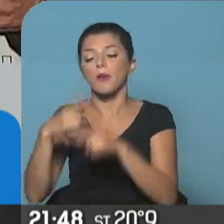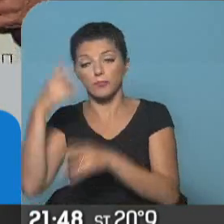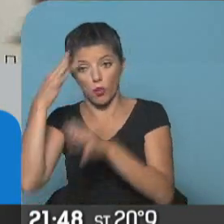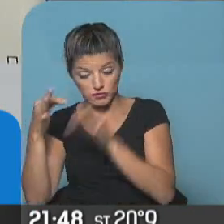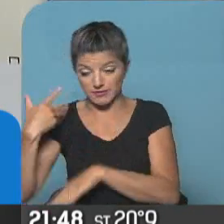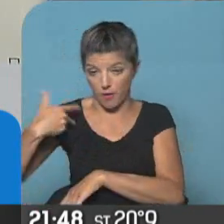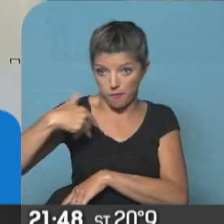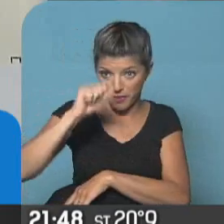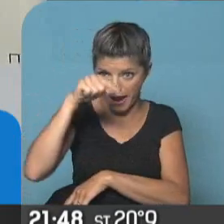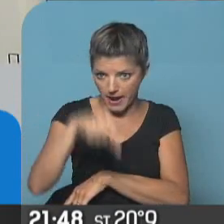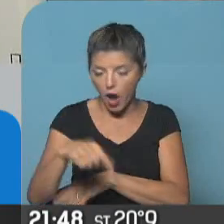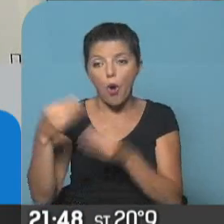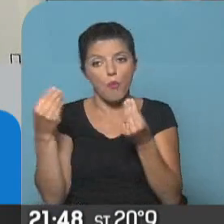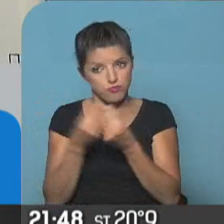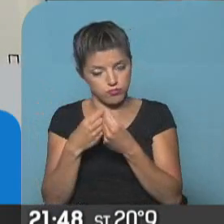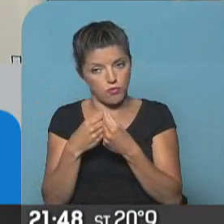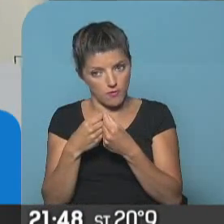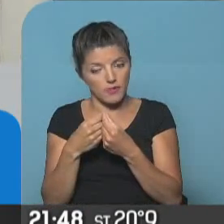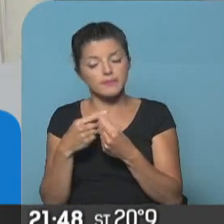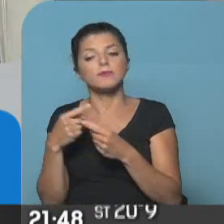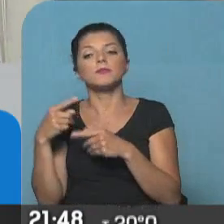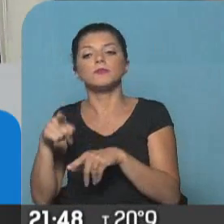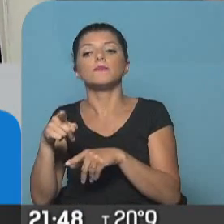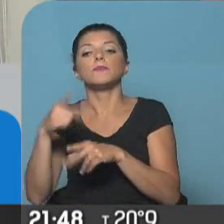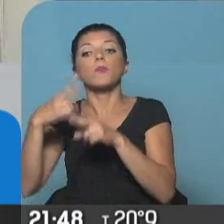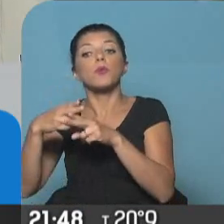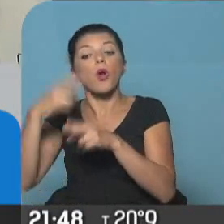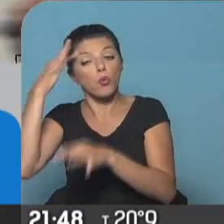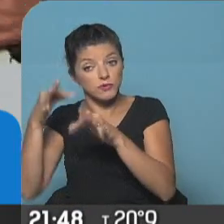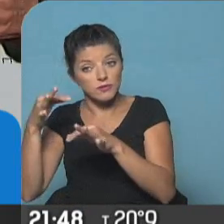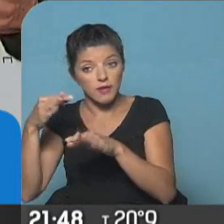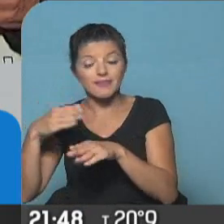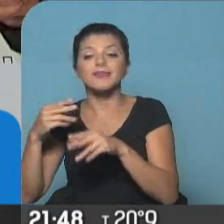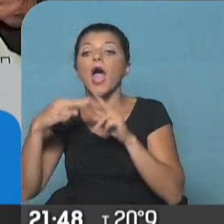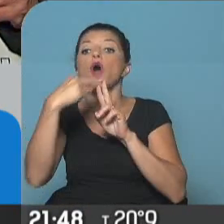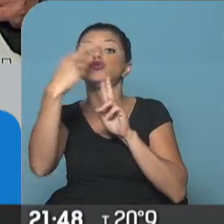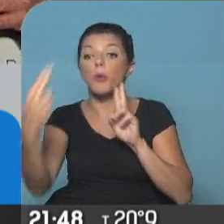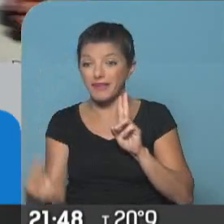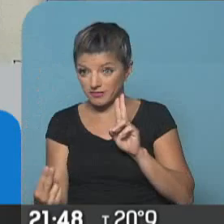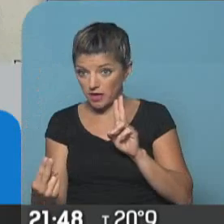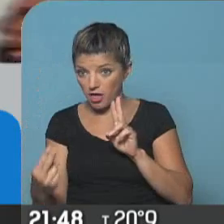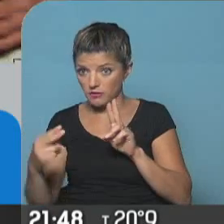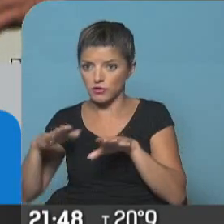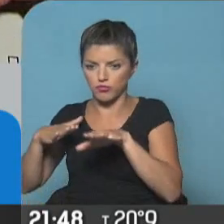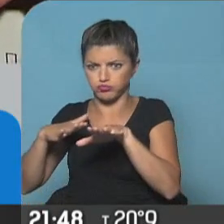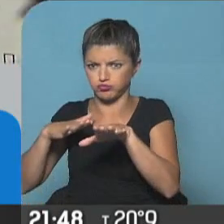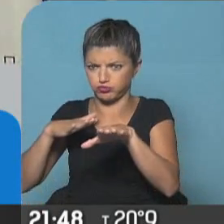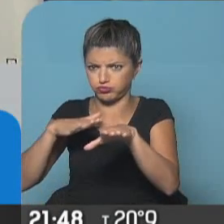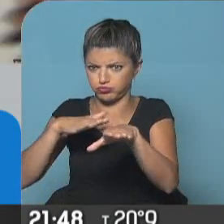custodiado herméticamente, se trasladaron desde Comodoro Py por la autopista, fuertemente armado, con